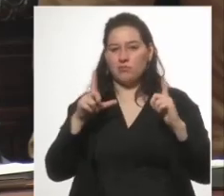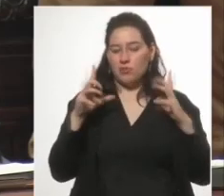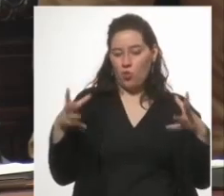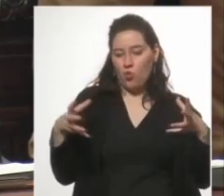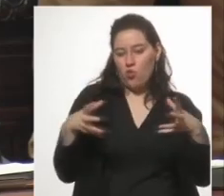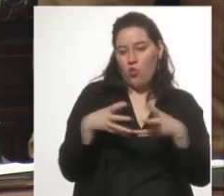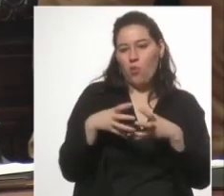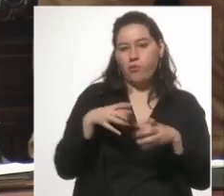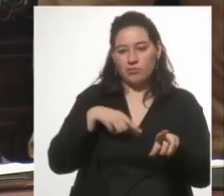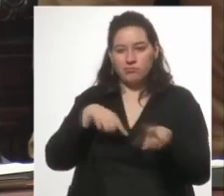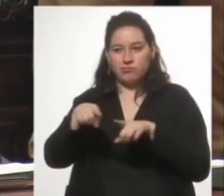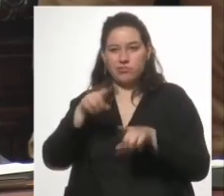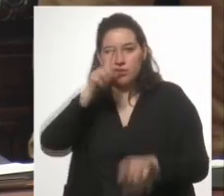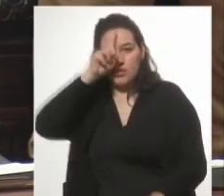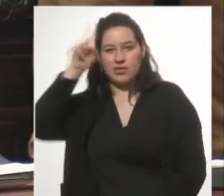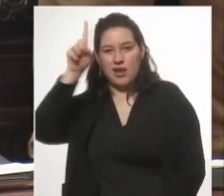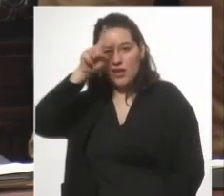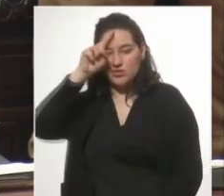burocracia internacional.